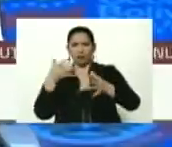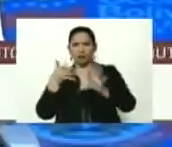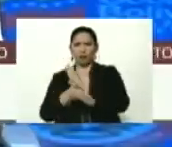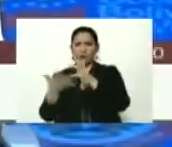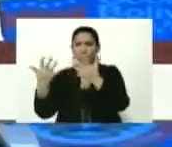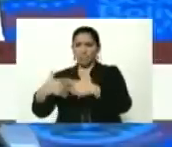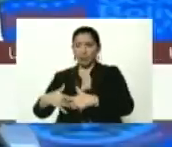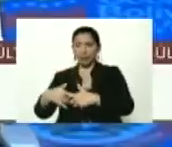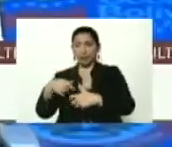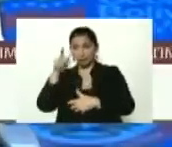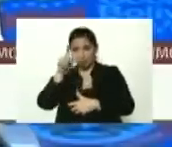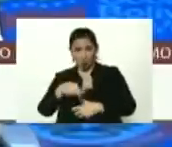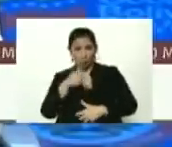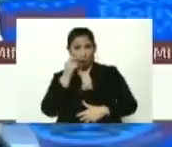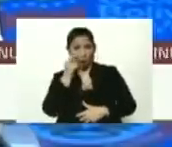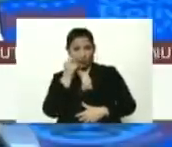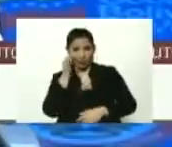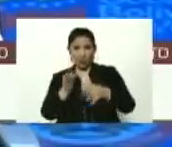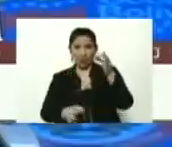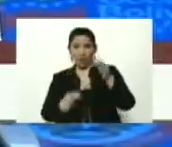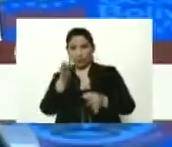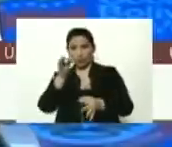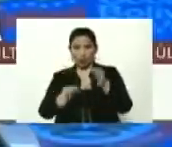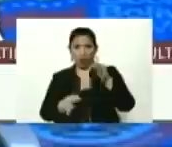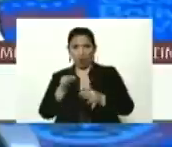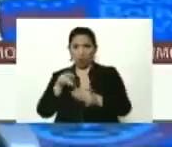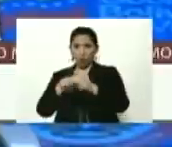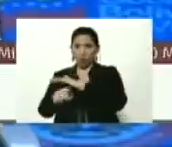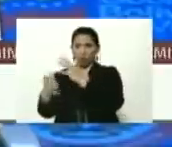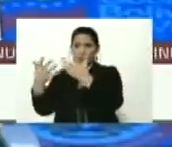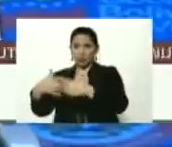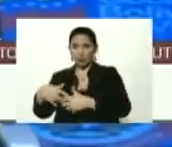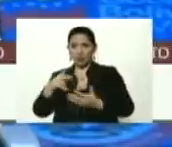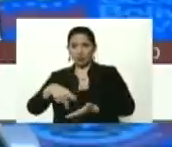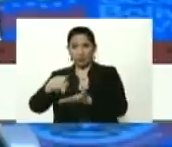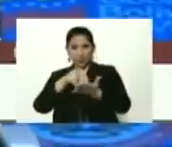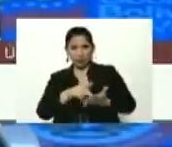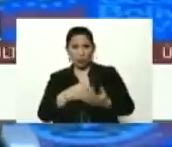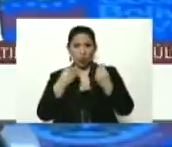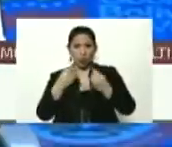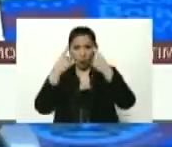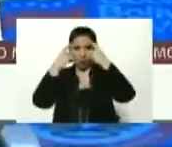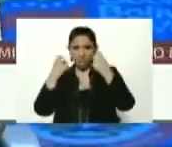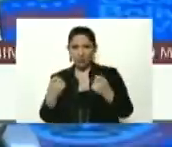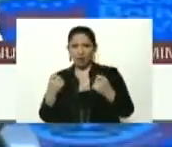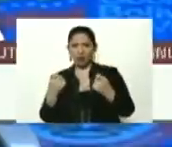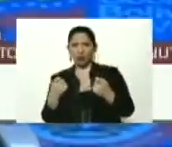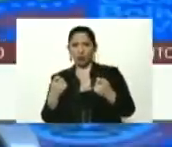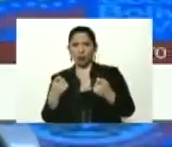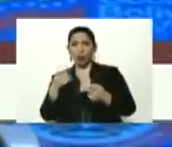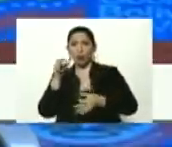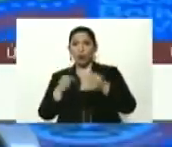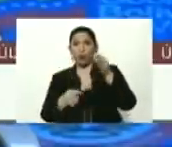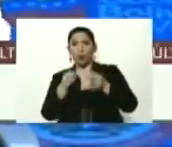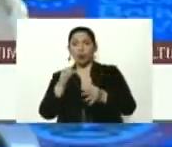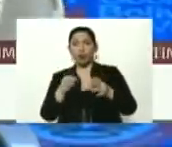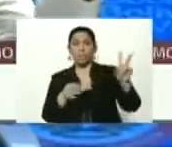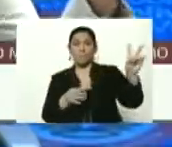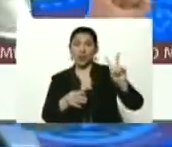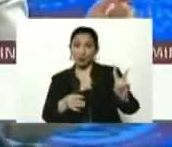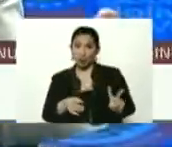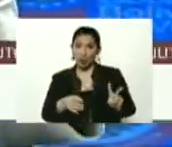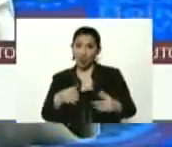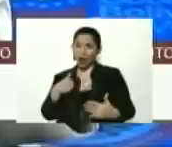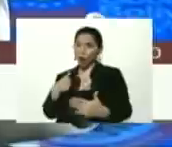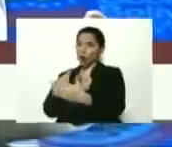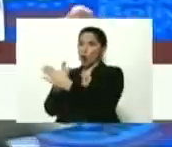fue abogado de Cristalex, participó como experto en el juicio de Venezuela